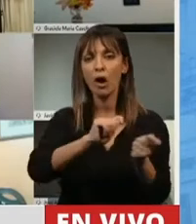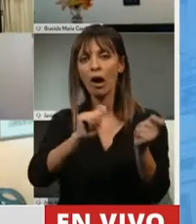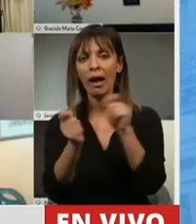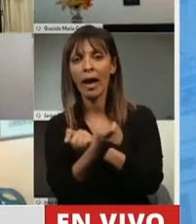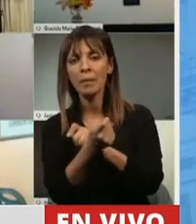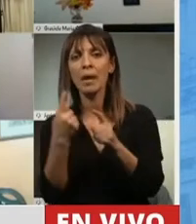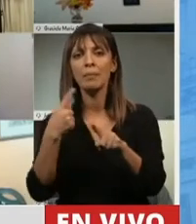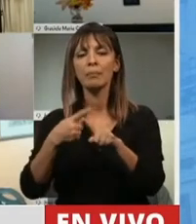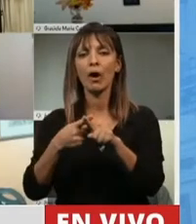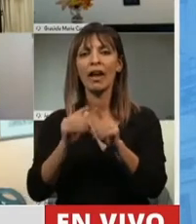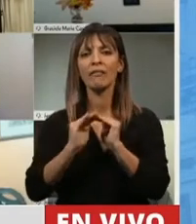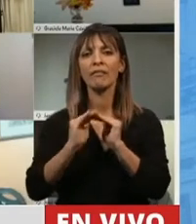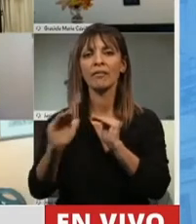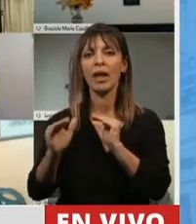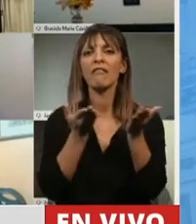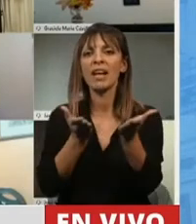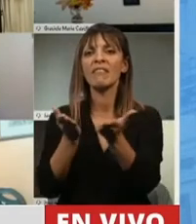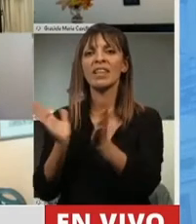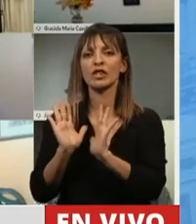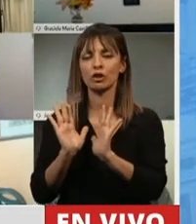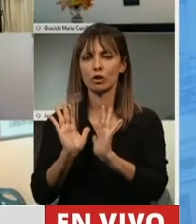los beneficios.